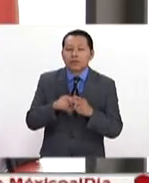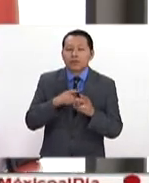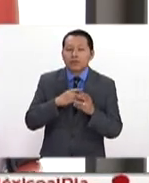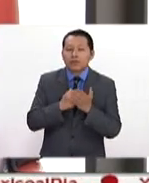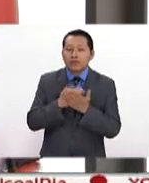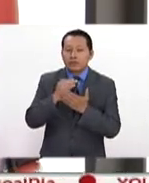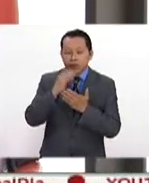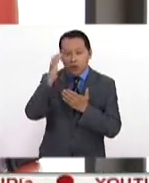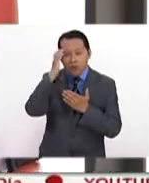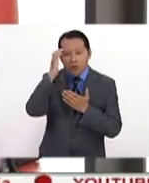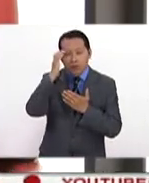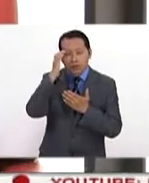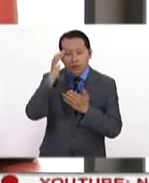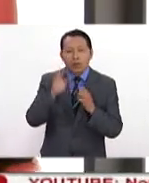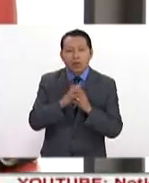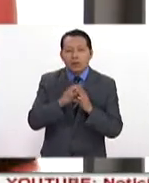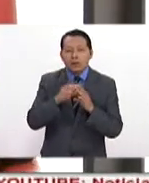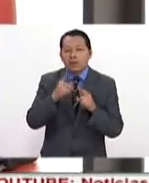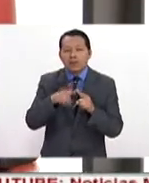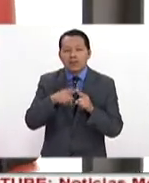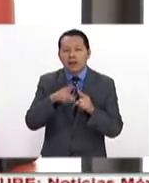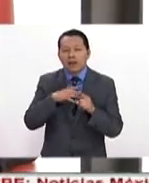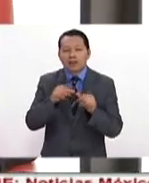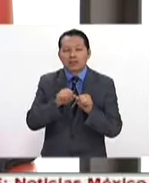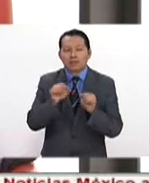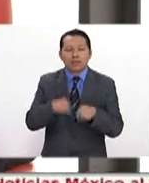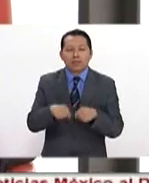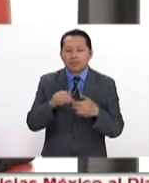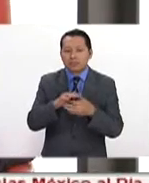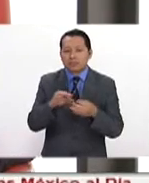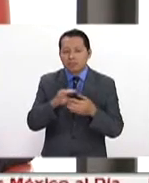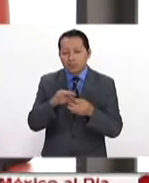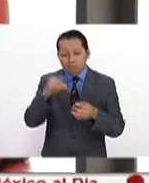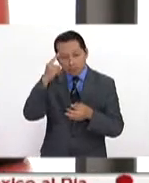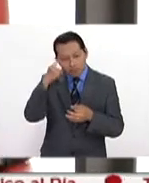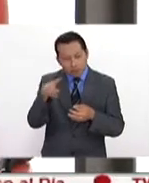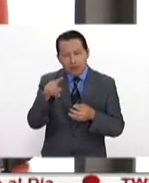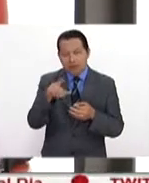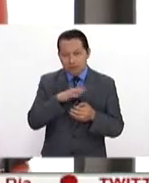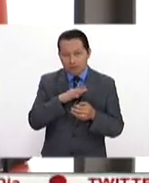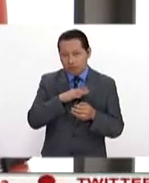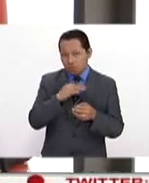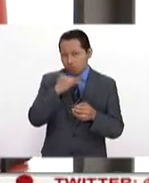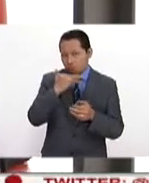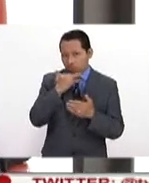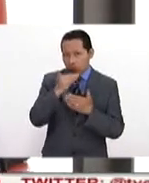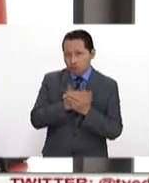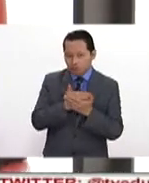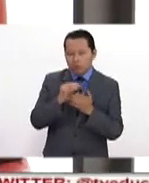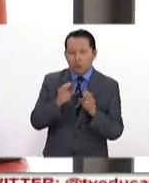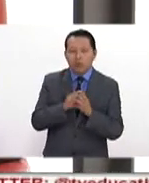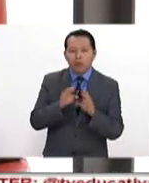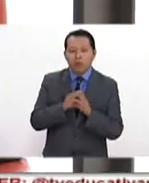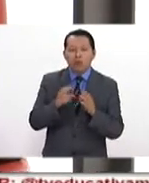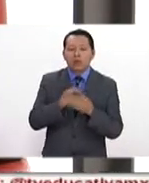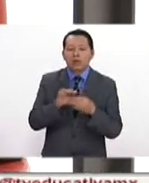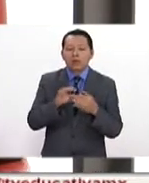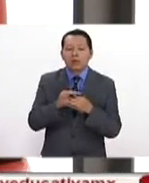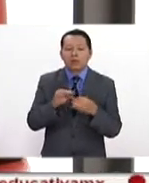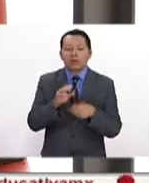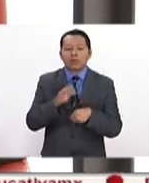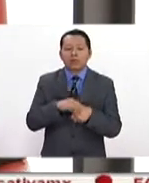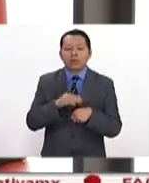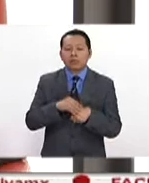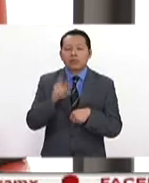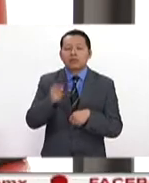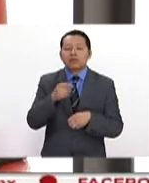de conocimiento de aquellos sistemas que se están implementando para combatirla. Y eso en alguna medida implica que están aumentando los